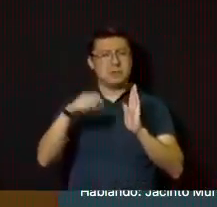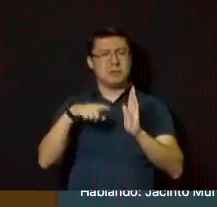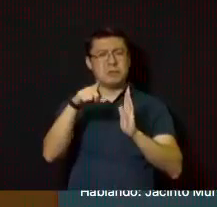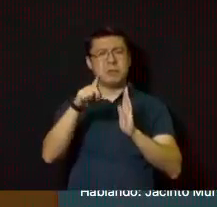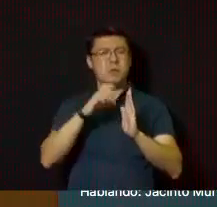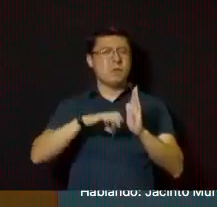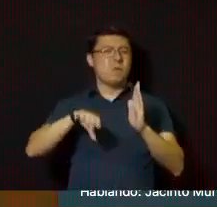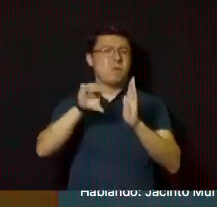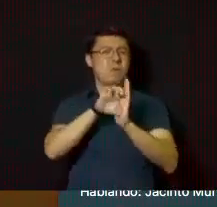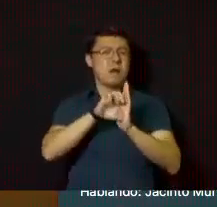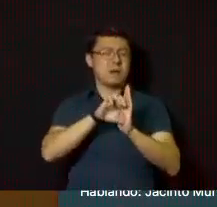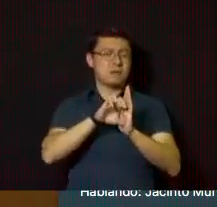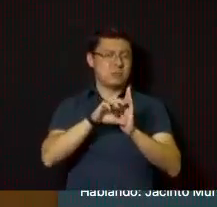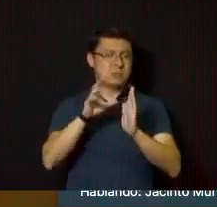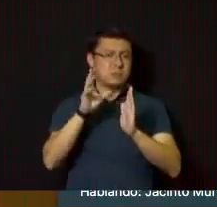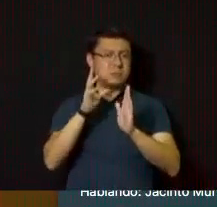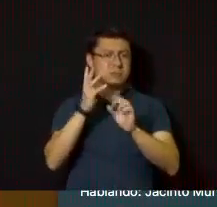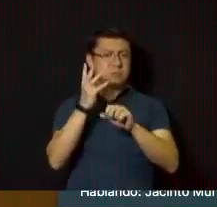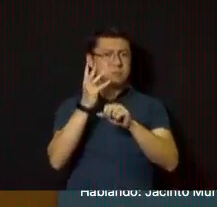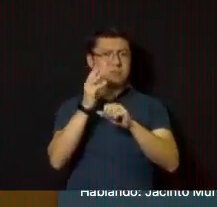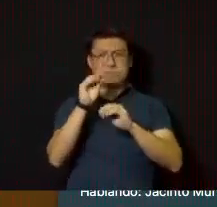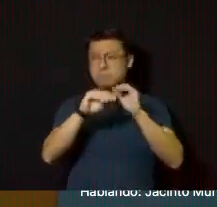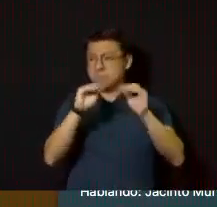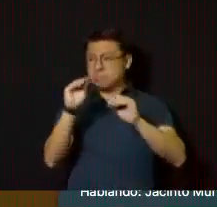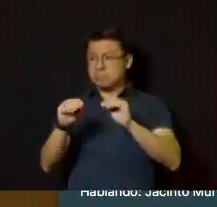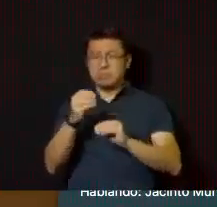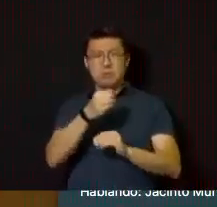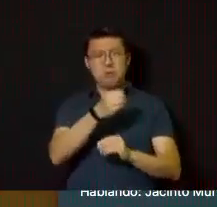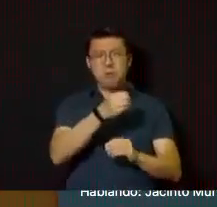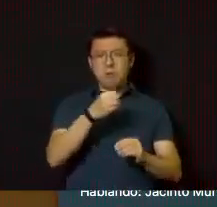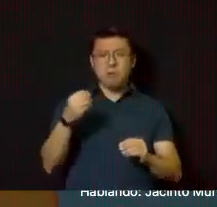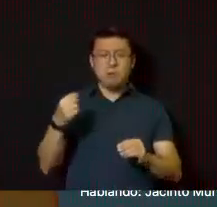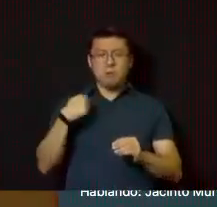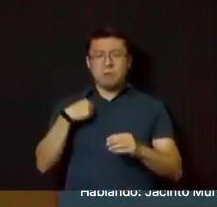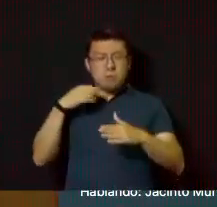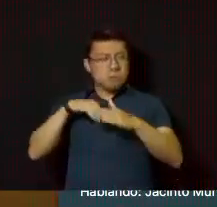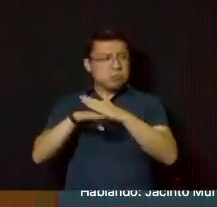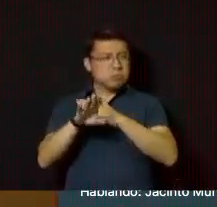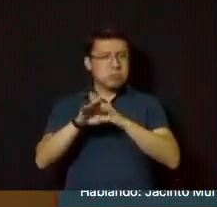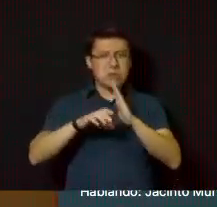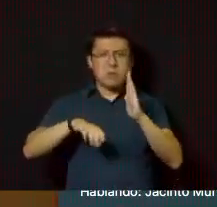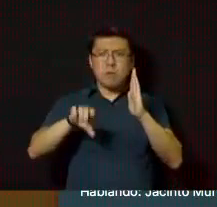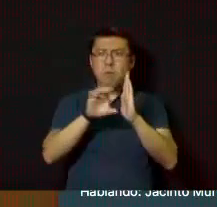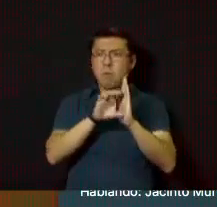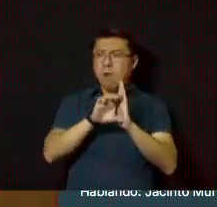todo arreglado, ¿no? Yo antes tenía que hacerlo todo eso, pero toda mi habitación